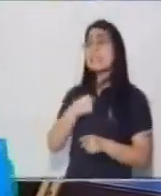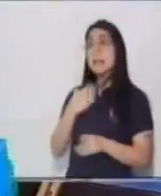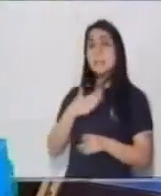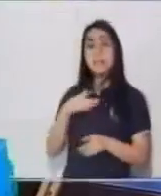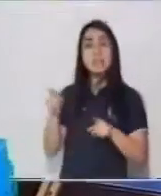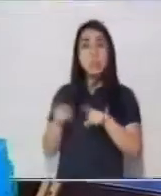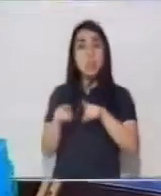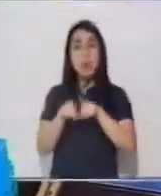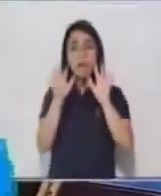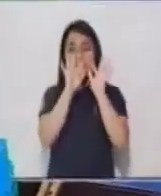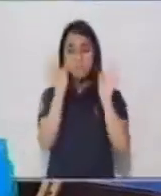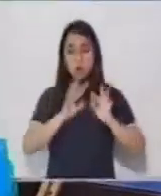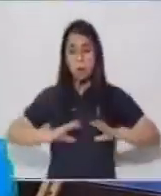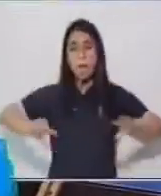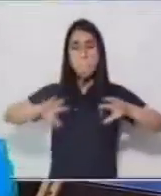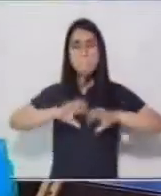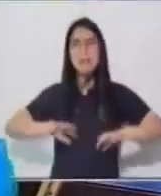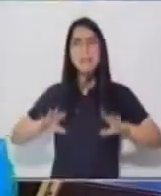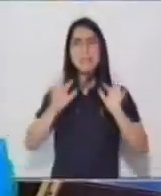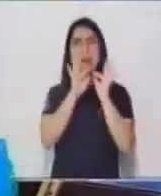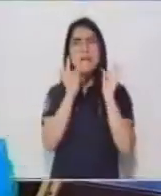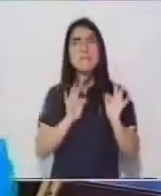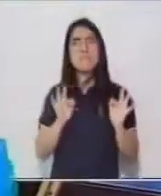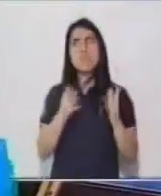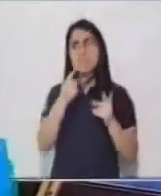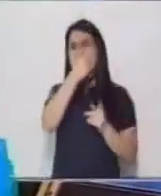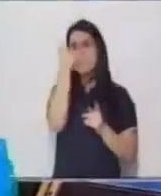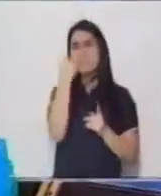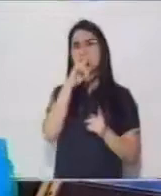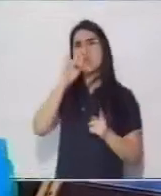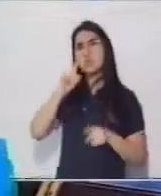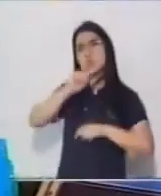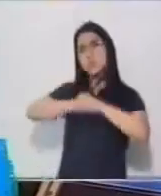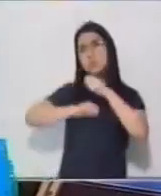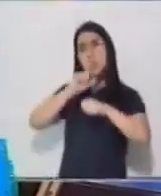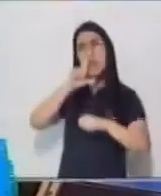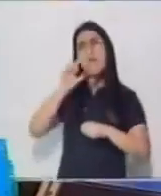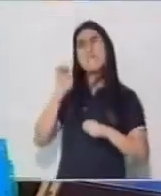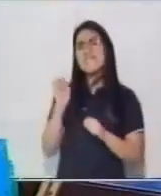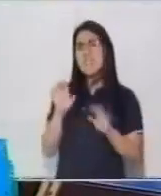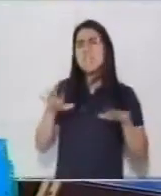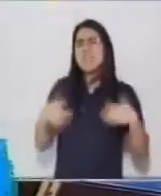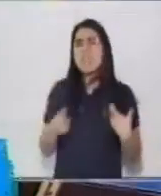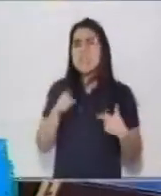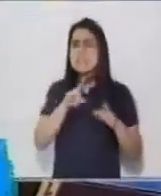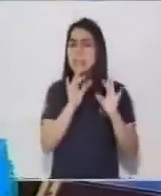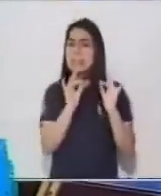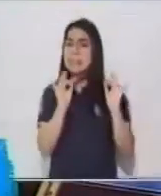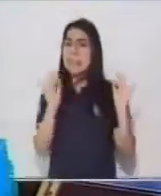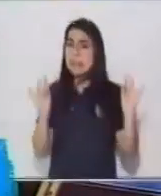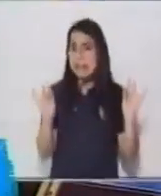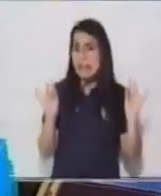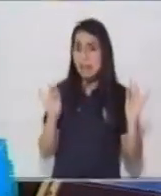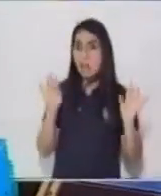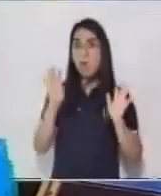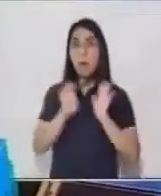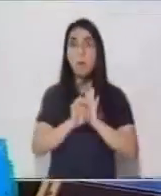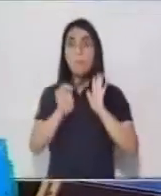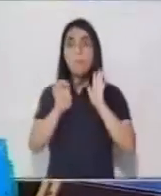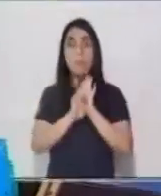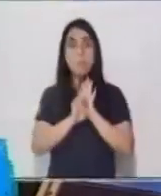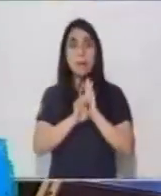tipo soufflé. Y me decía, esta masa es muy delicada y requiere que no haya exceso de